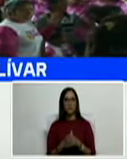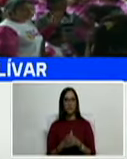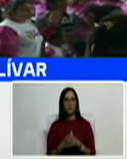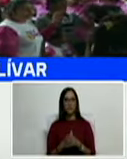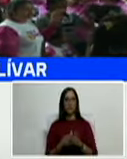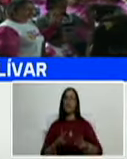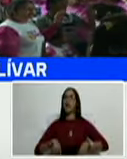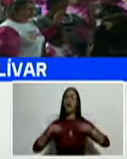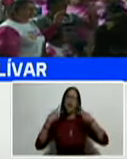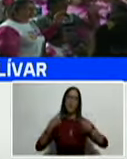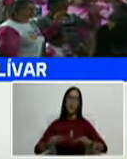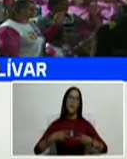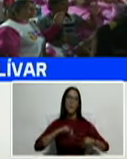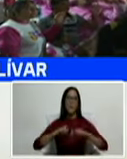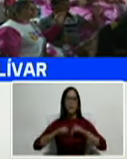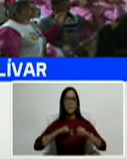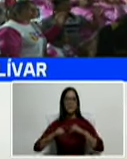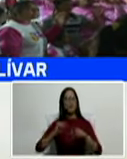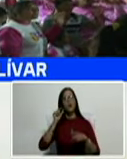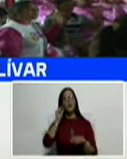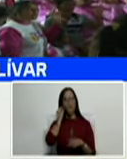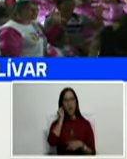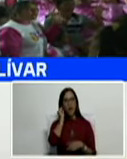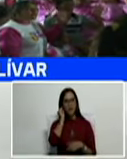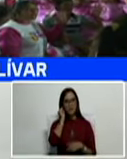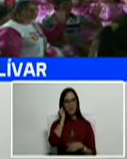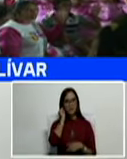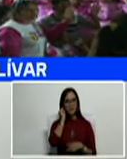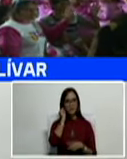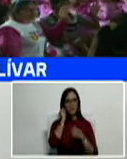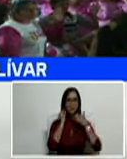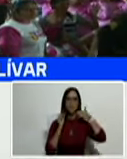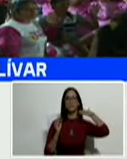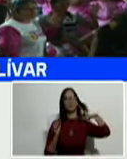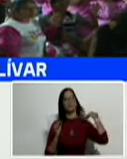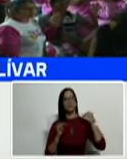del nuevo y gran movimiento de mujeres.